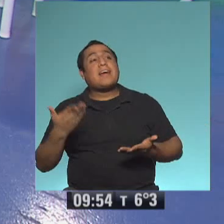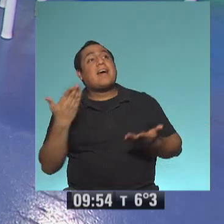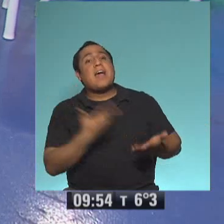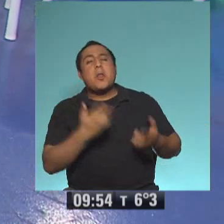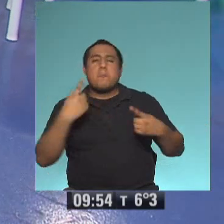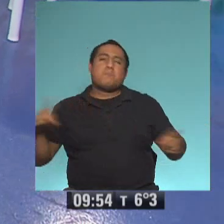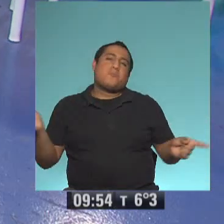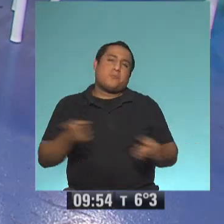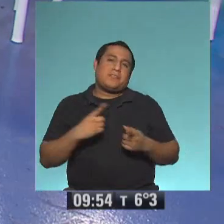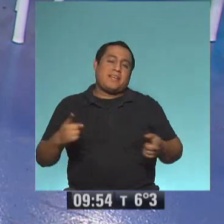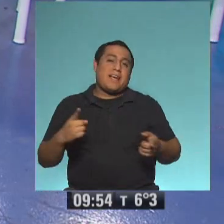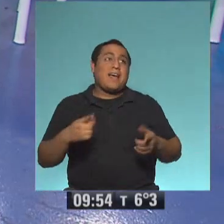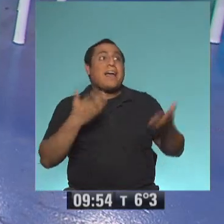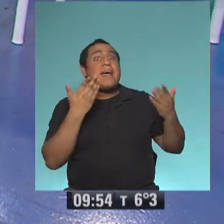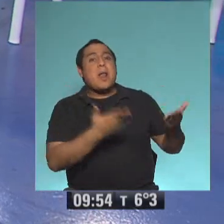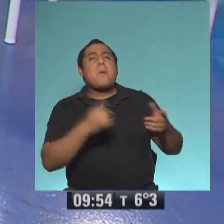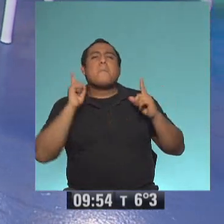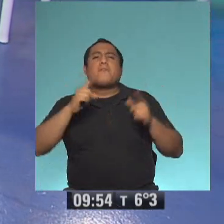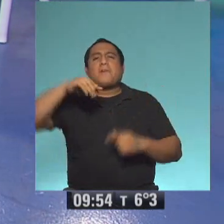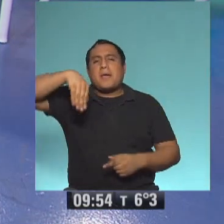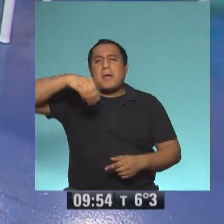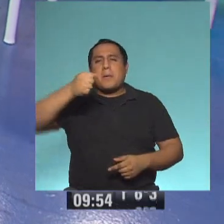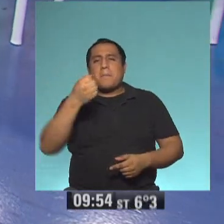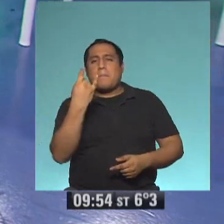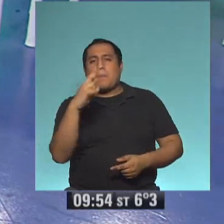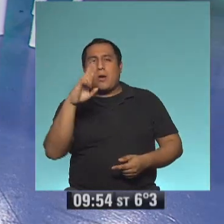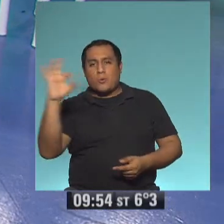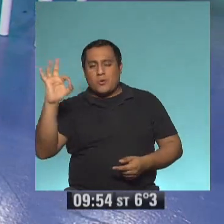trae la música a la Sala Federal. Él es el profe Mauro. ¡Mauro!